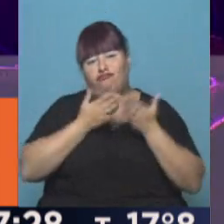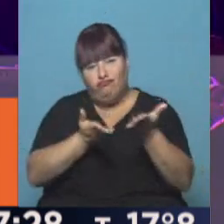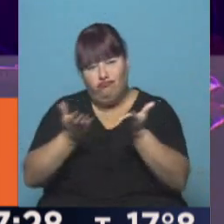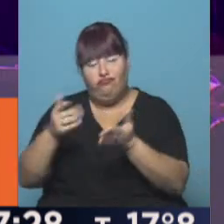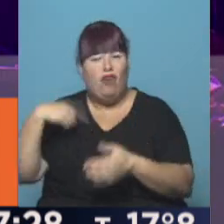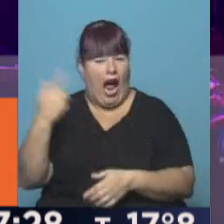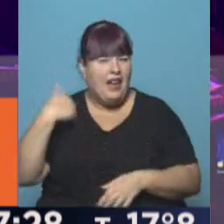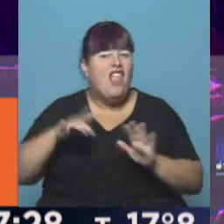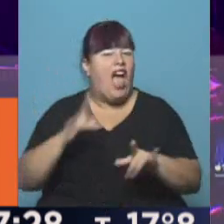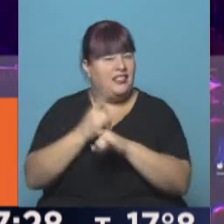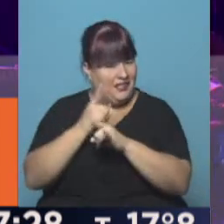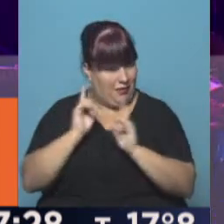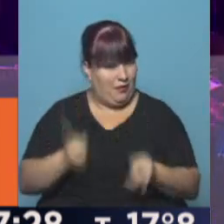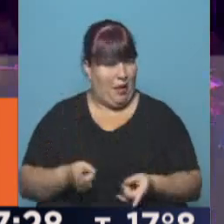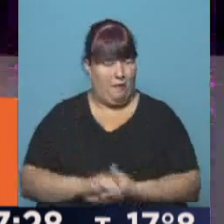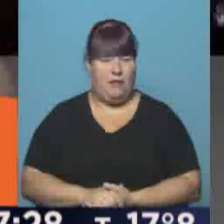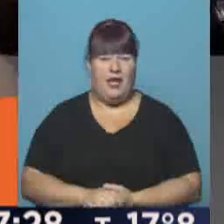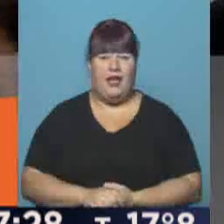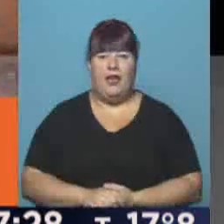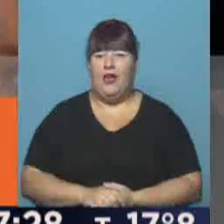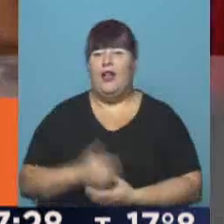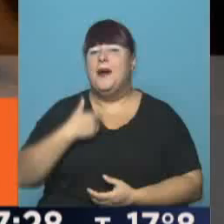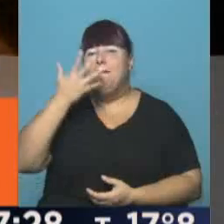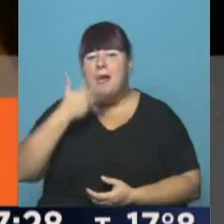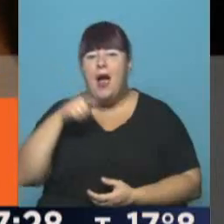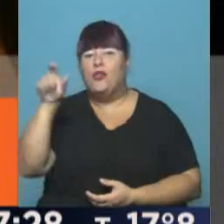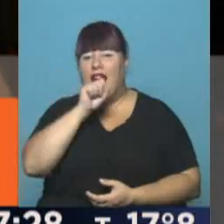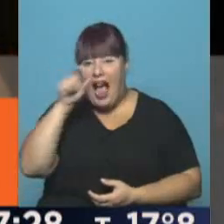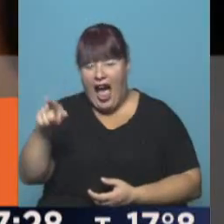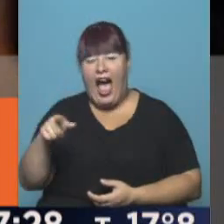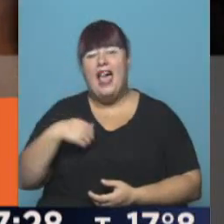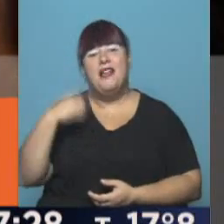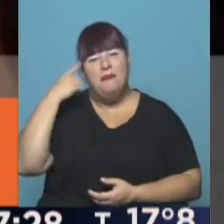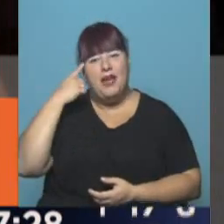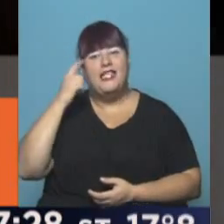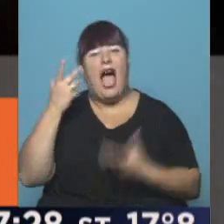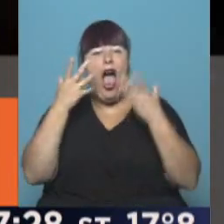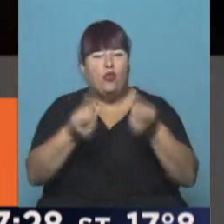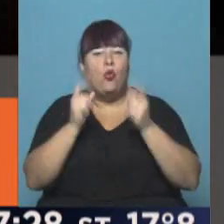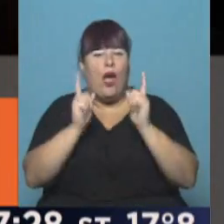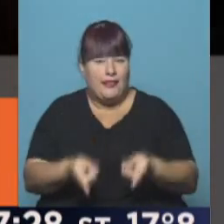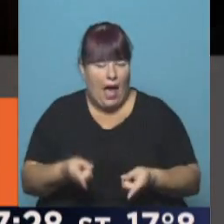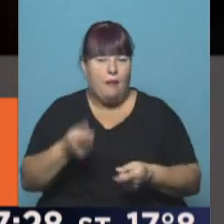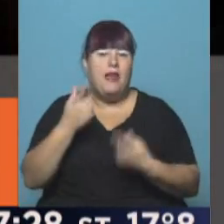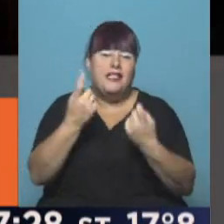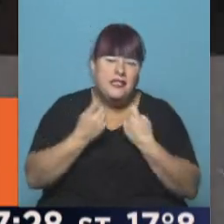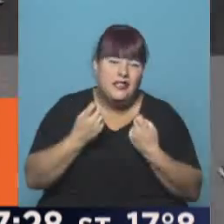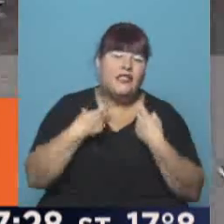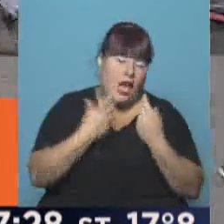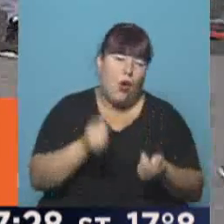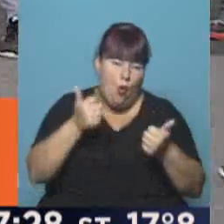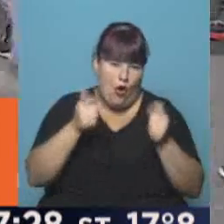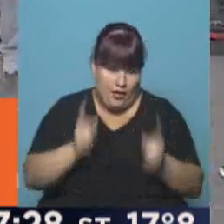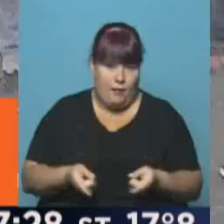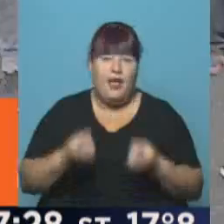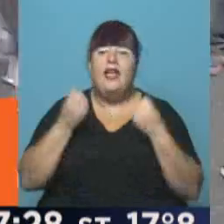que tenemos los argentinos también. Nos gustan los Cadillacs, me parece que sumarse a colaborar con el que lo necesita estaba bueno.